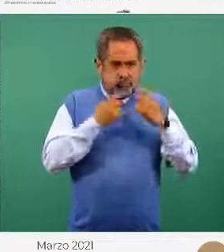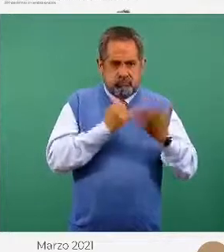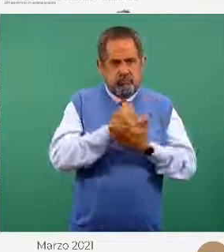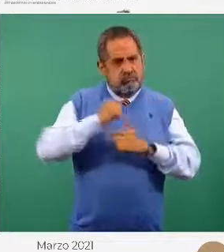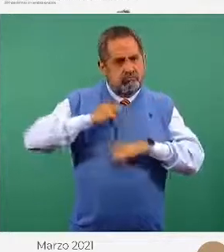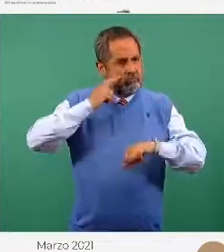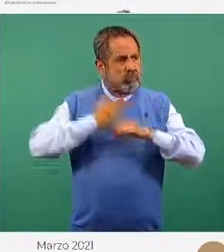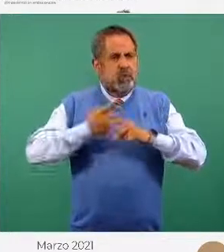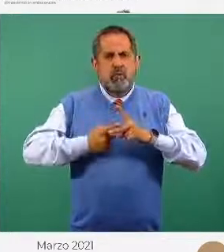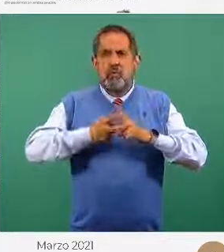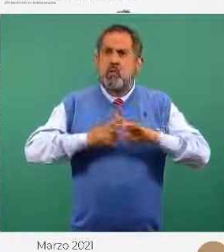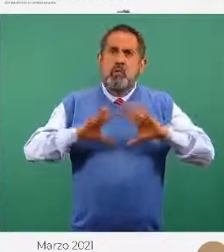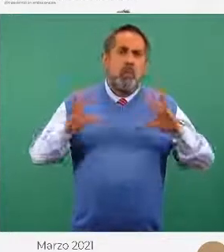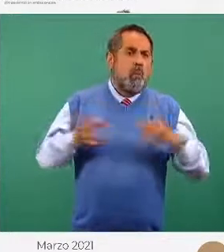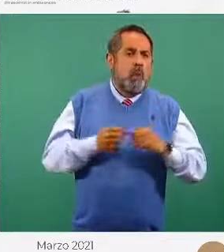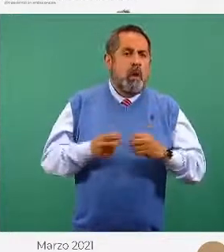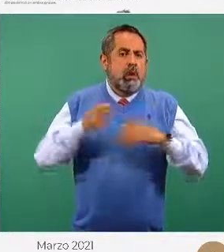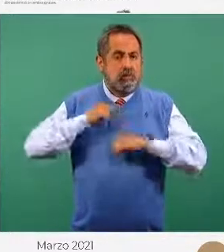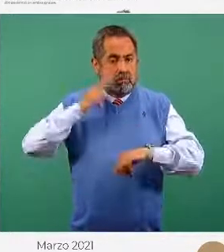en estadísticas